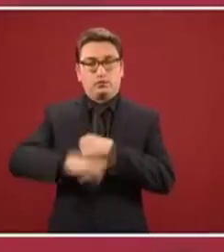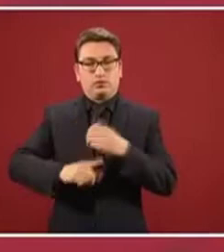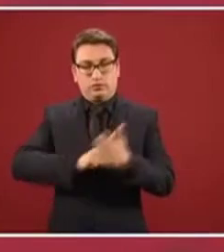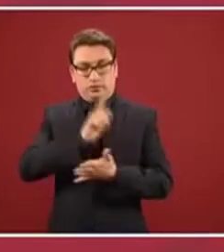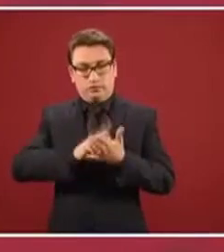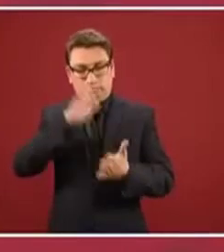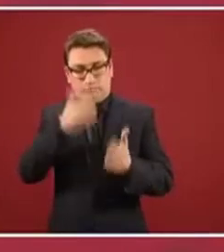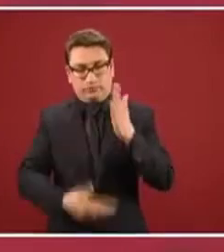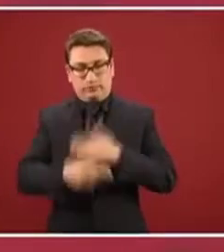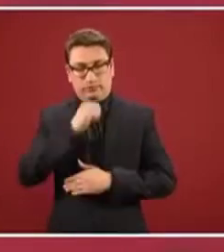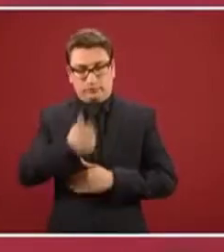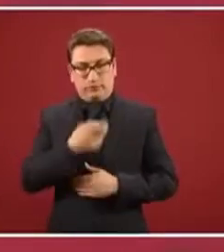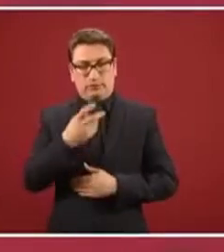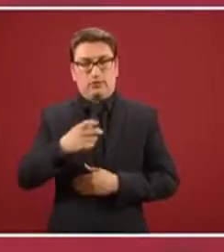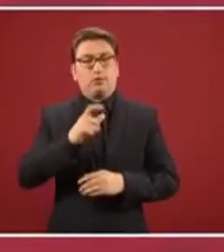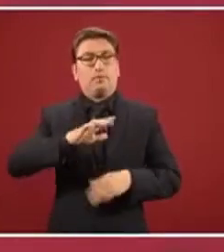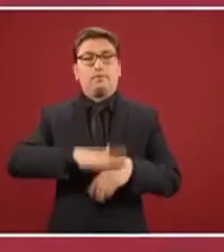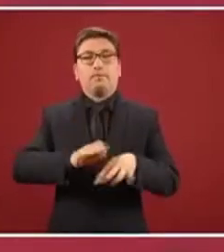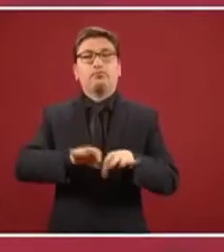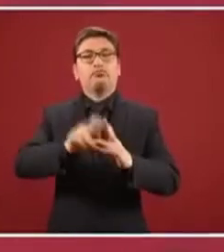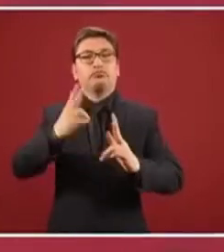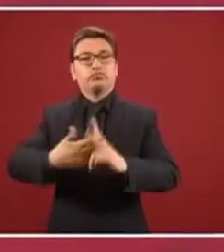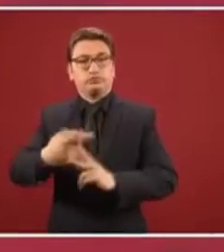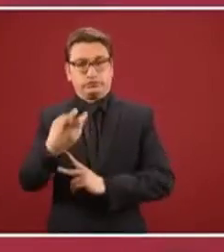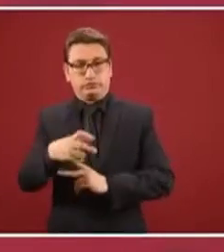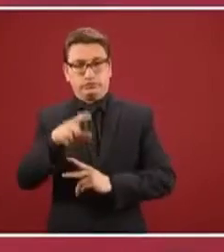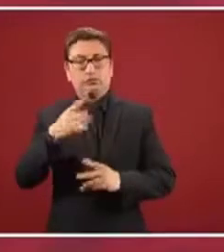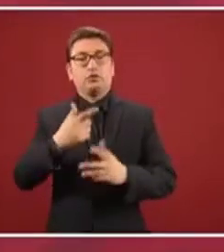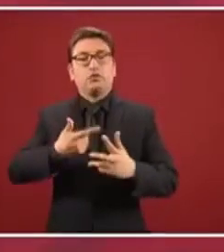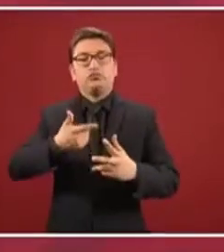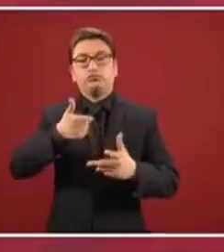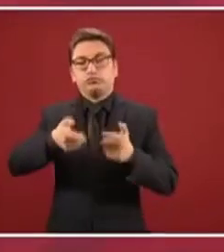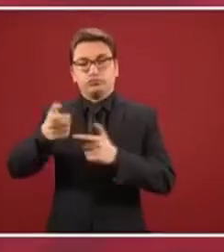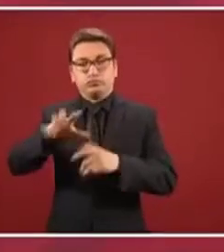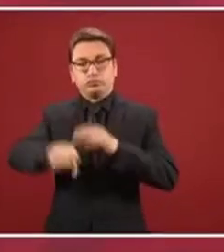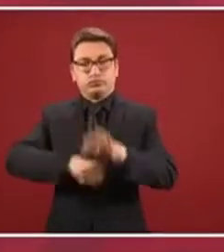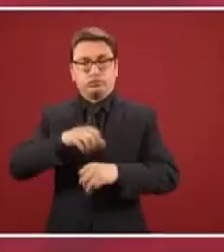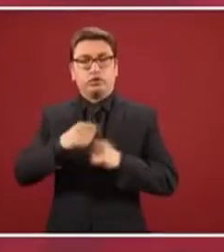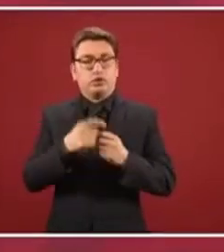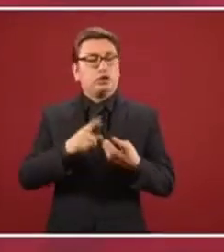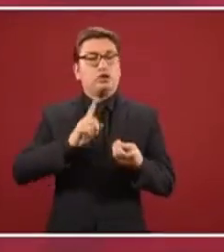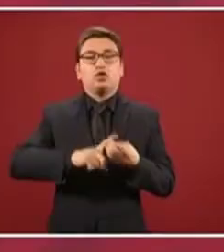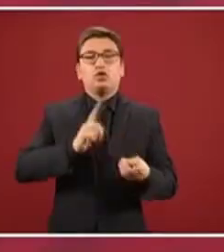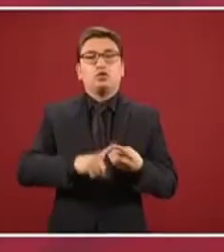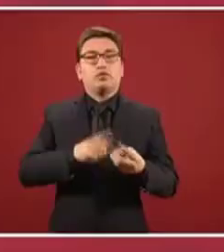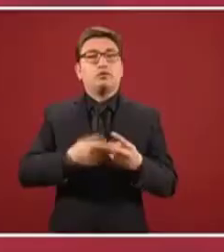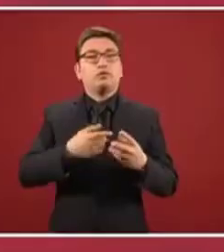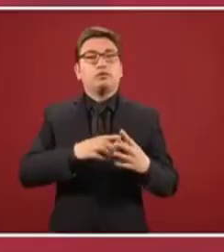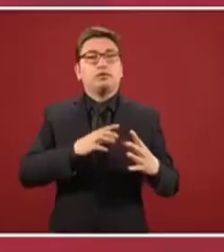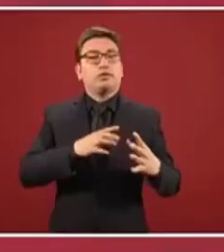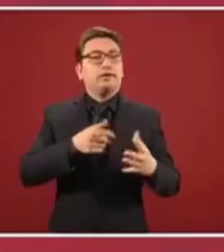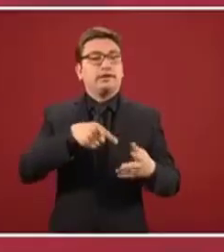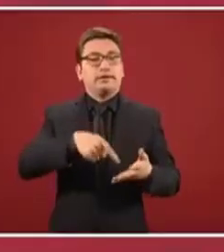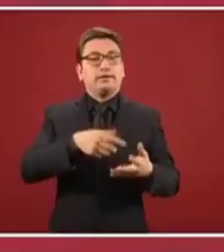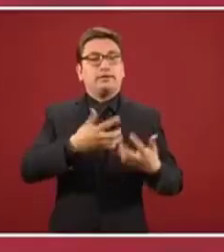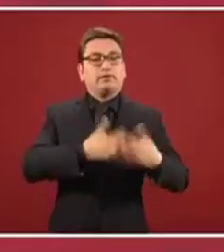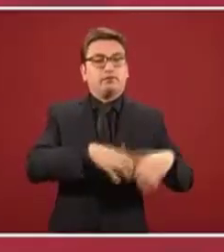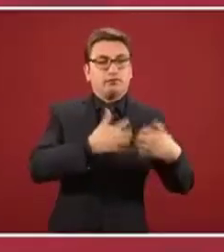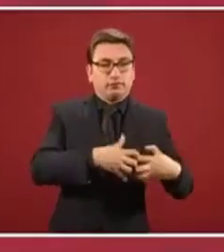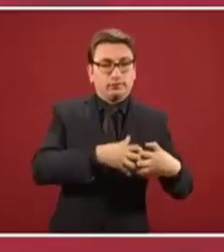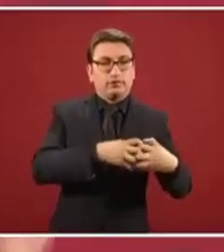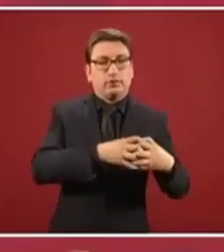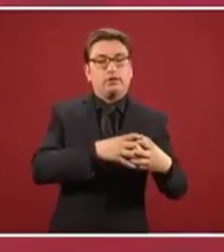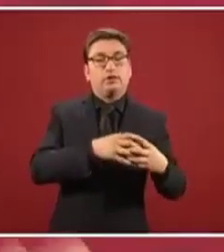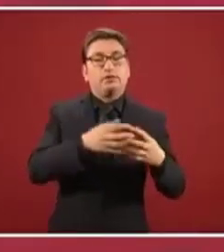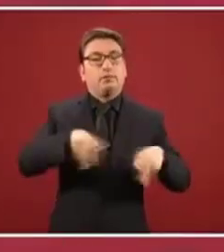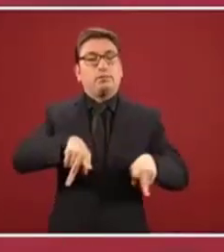homicidios. Esto se lleva y se hace una clasificación de país de origen, dónde se fabricó, dónde se vendió,